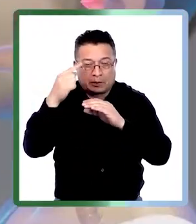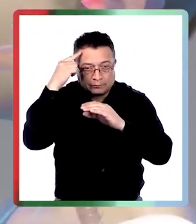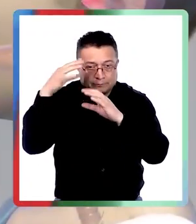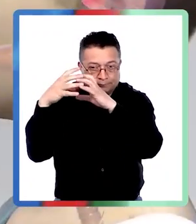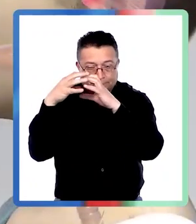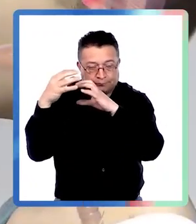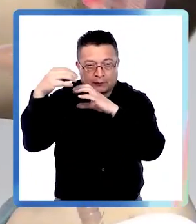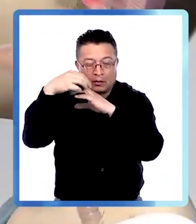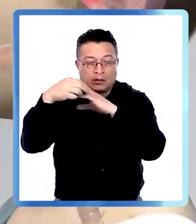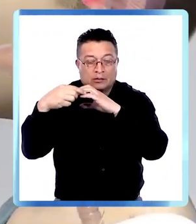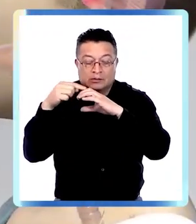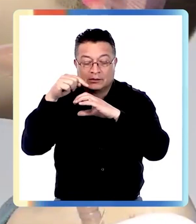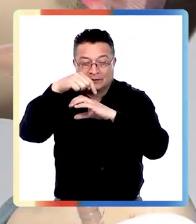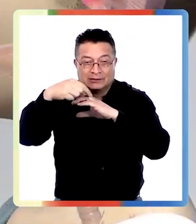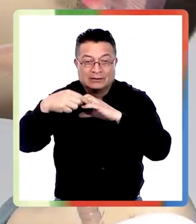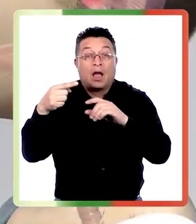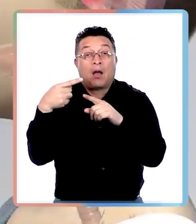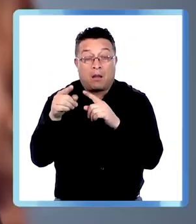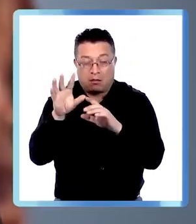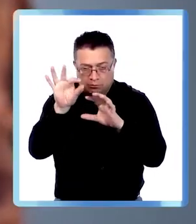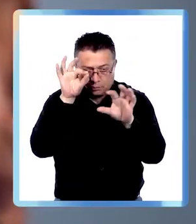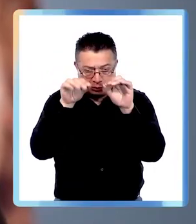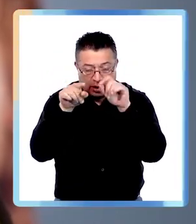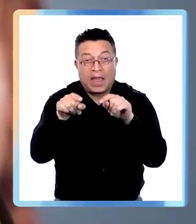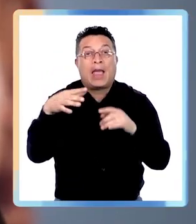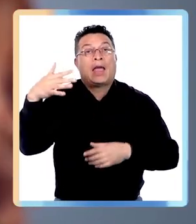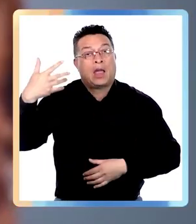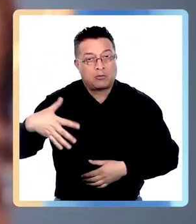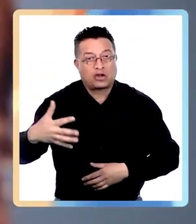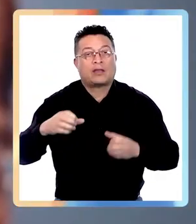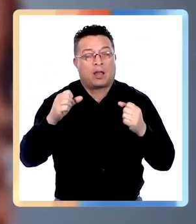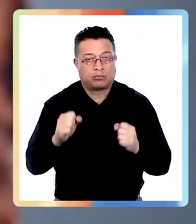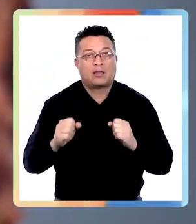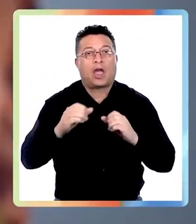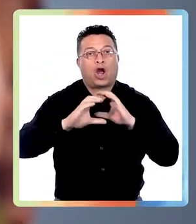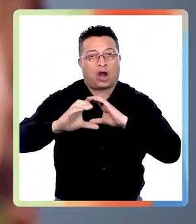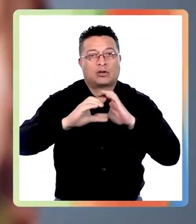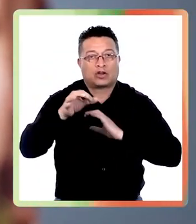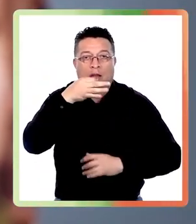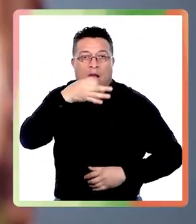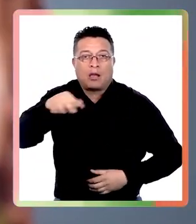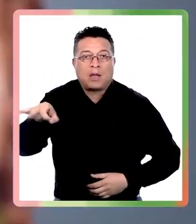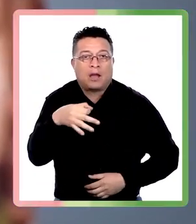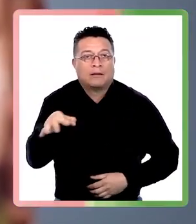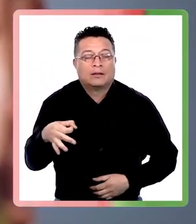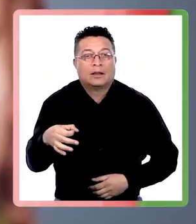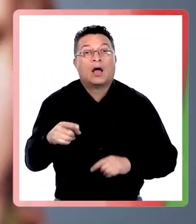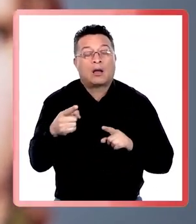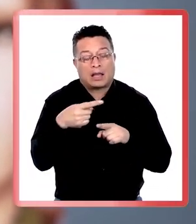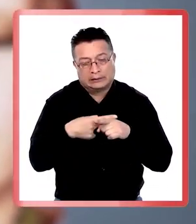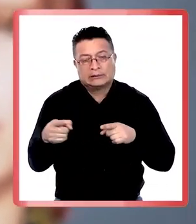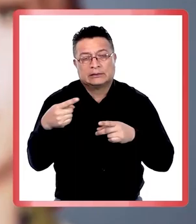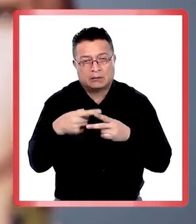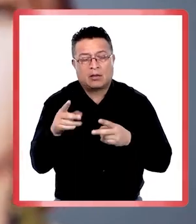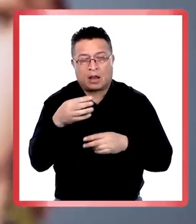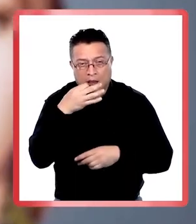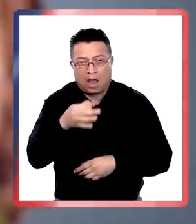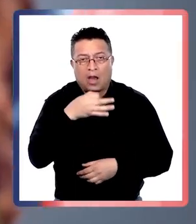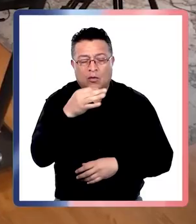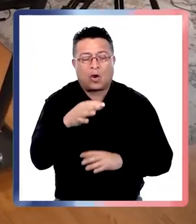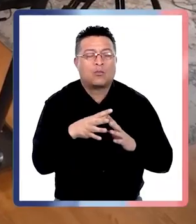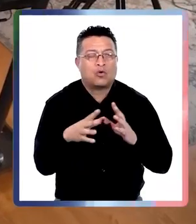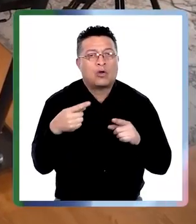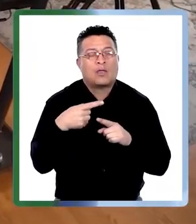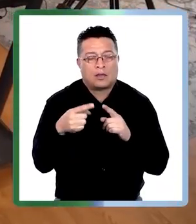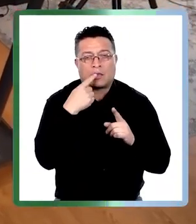los especialistas han descubierto que son fundamentales para el habla. Durante semanas, Anne repitió una y otra vez distintas